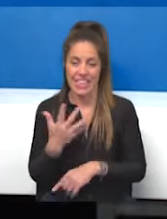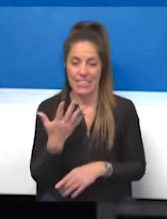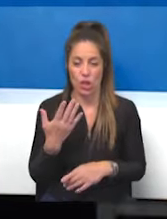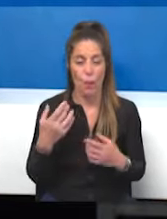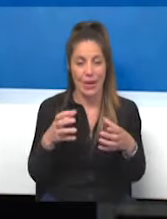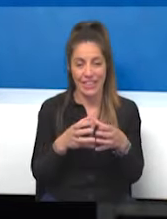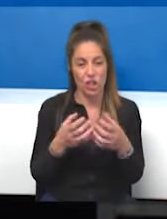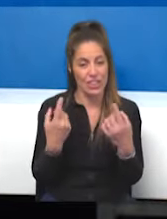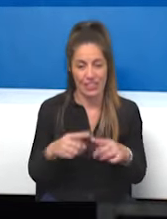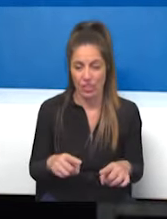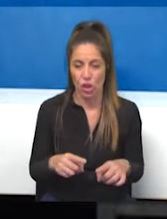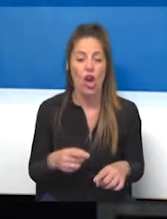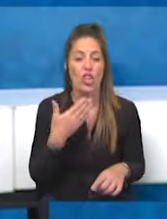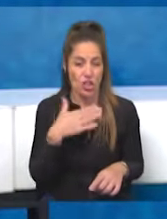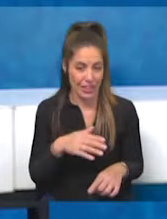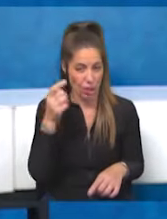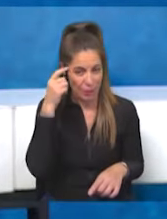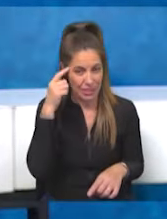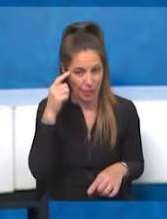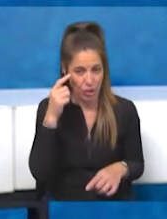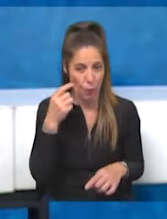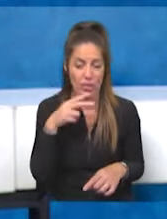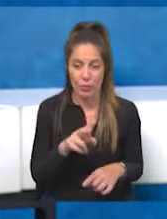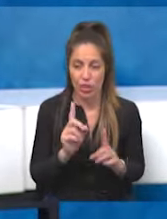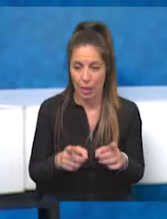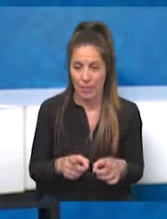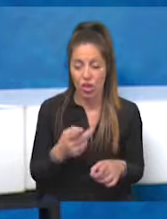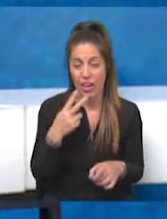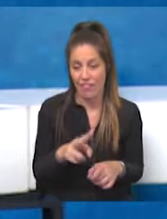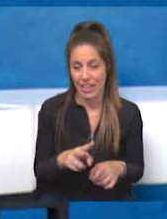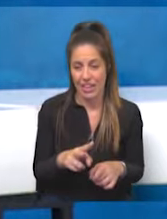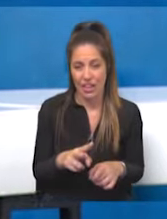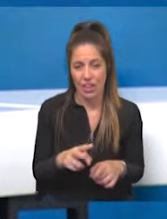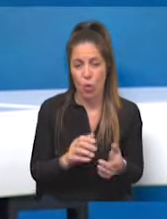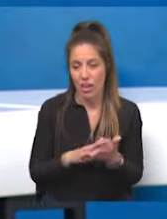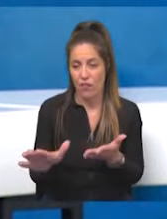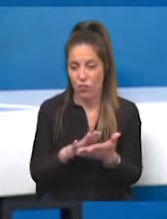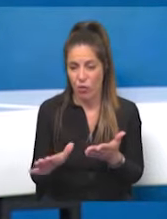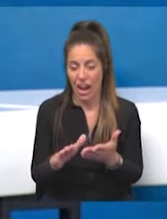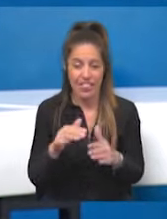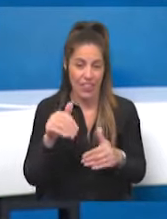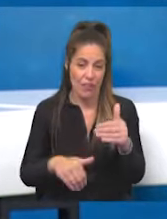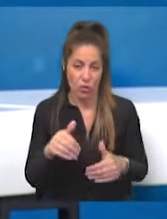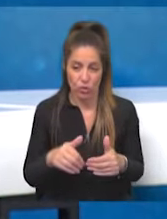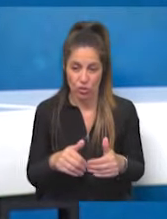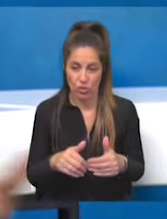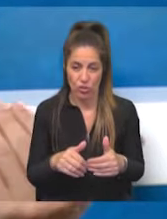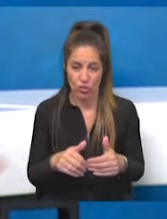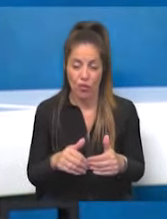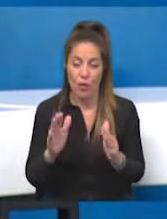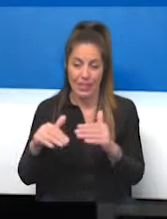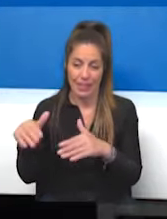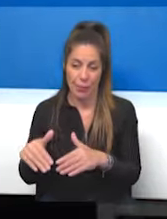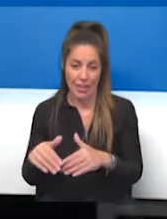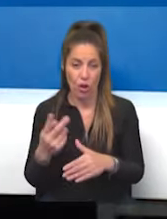clar Yo entiendo el razonamiento pero si lo tomo también en realidad tengo que ver que hubo una fuga de votos en todo eso no De hecho Fue bastante parejo el